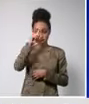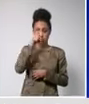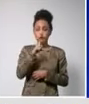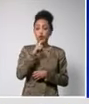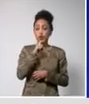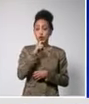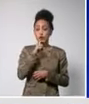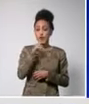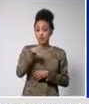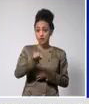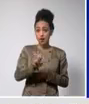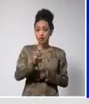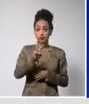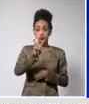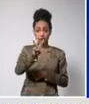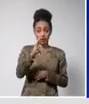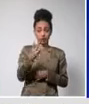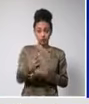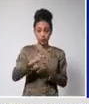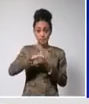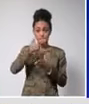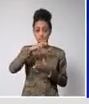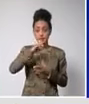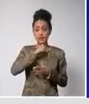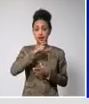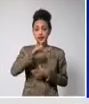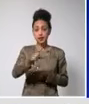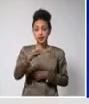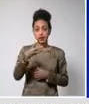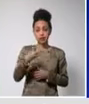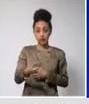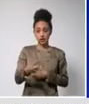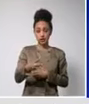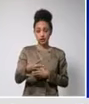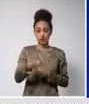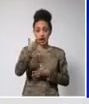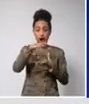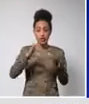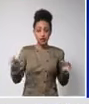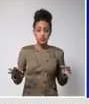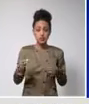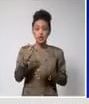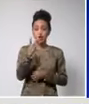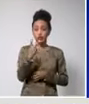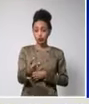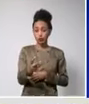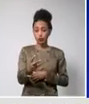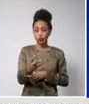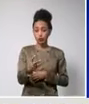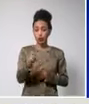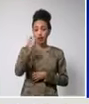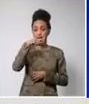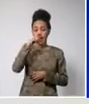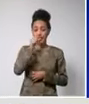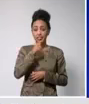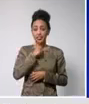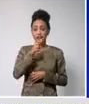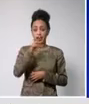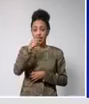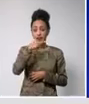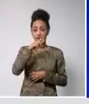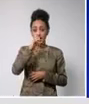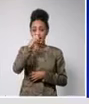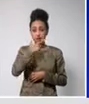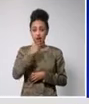uno, Artemisa y Candelaria con 2 cada uno, y Caimito y Huira de Melena con 1 cada